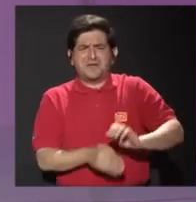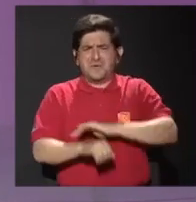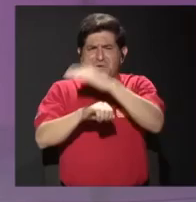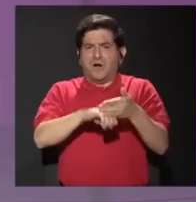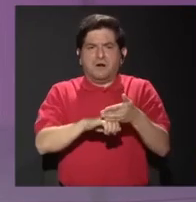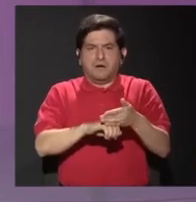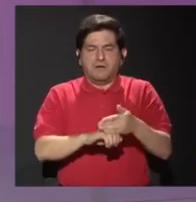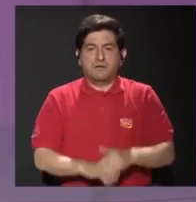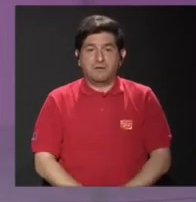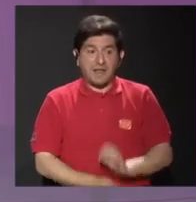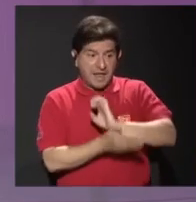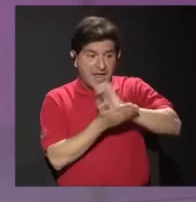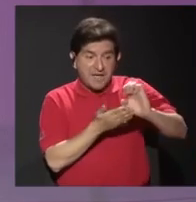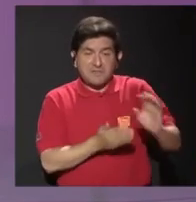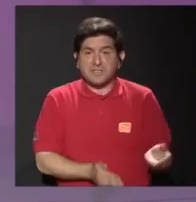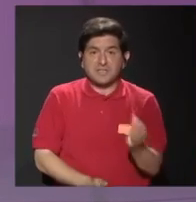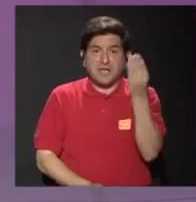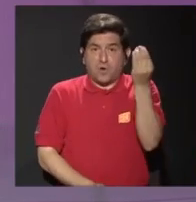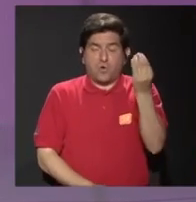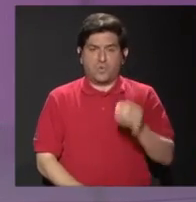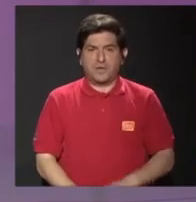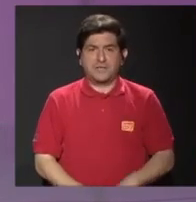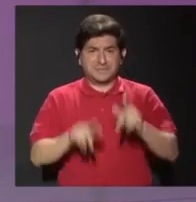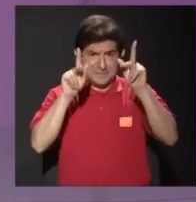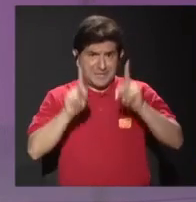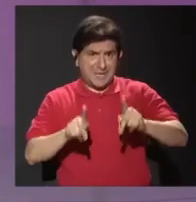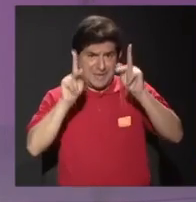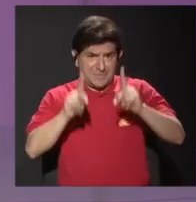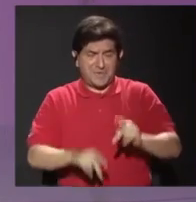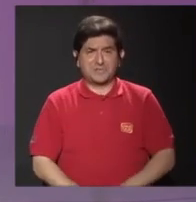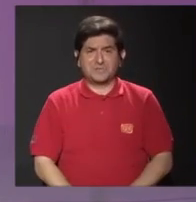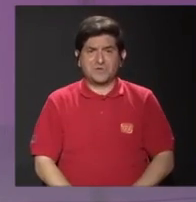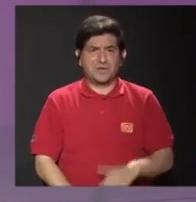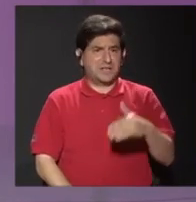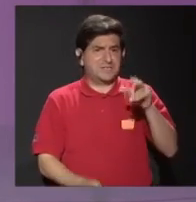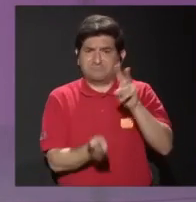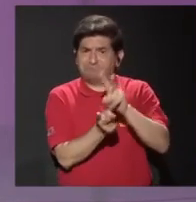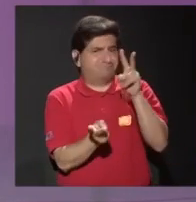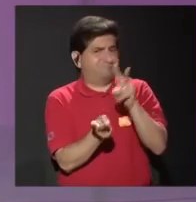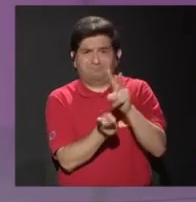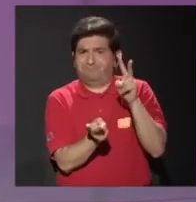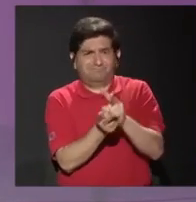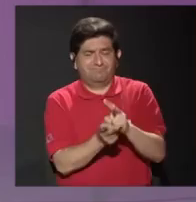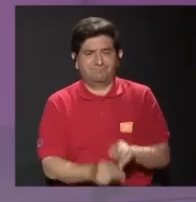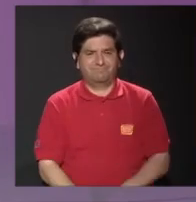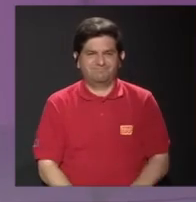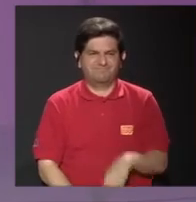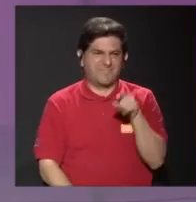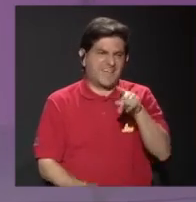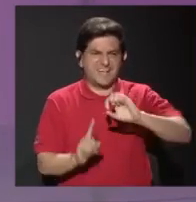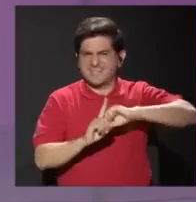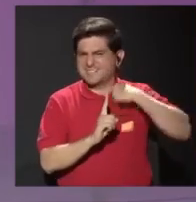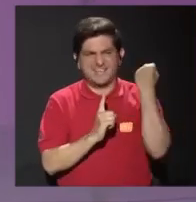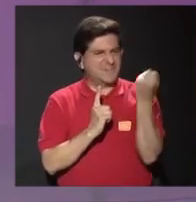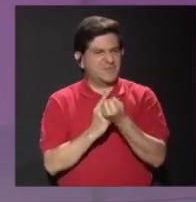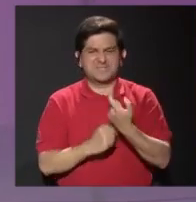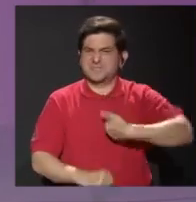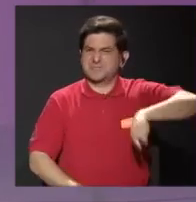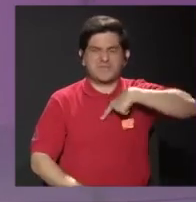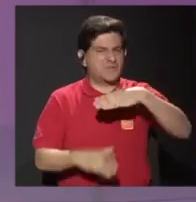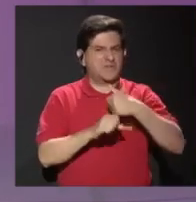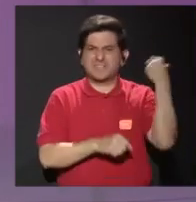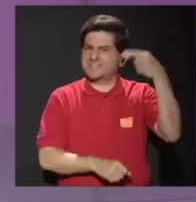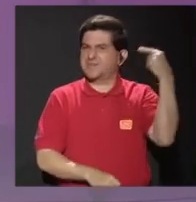porque prevenir que los adolescentes y las personas dejen de tener relaciones sexuales no es algo que podamos hacer